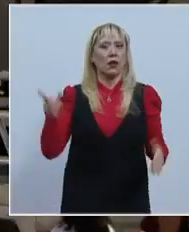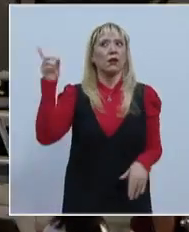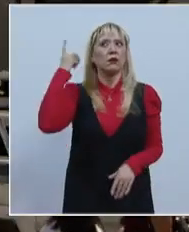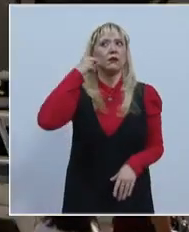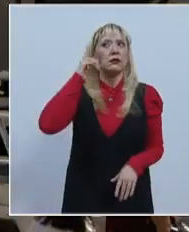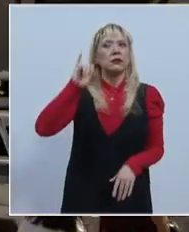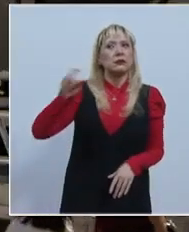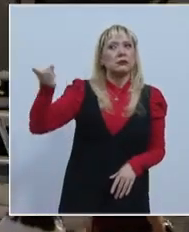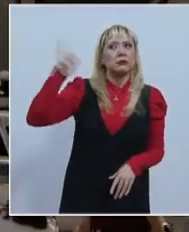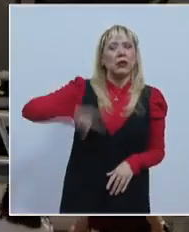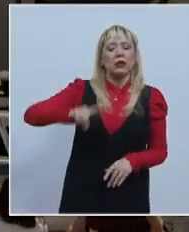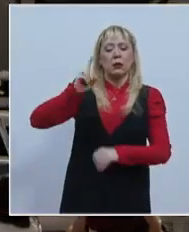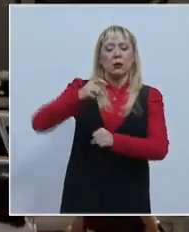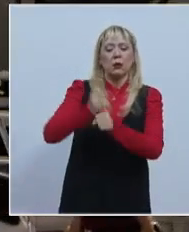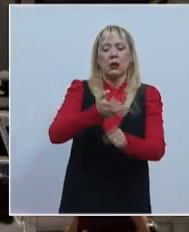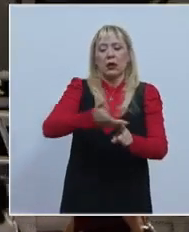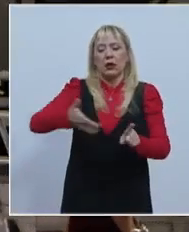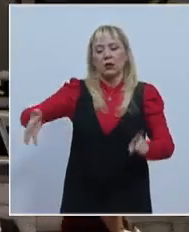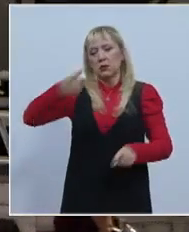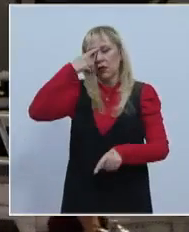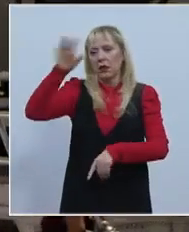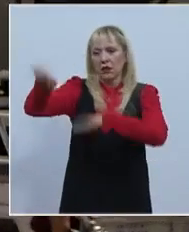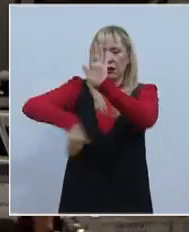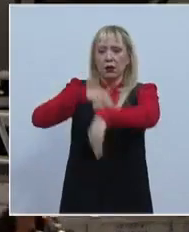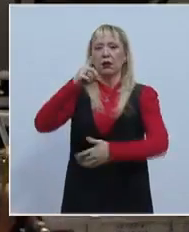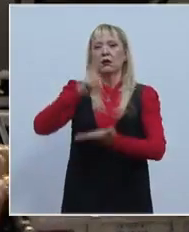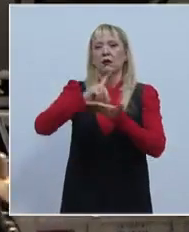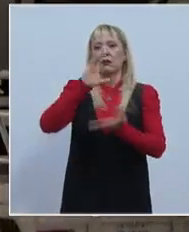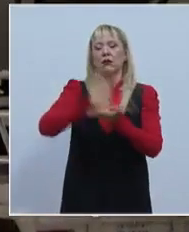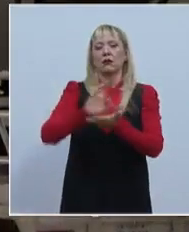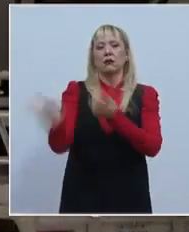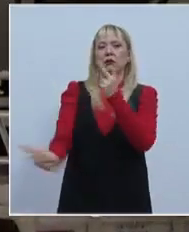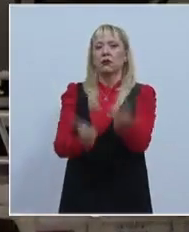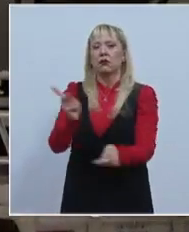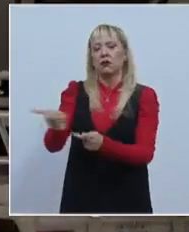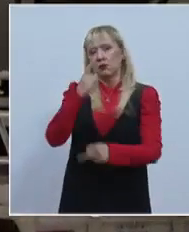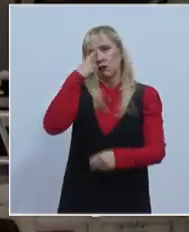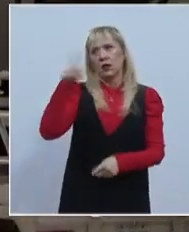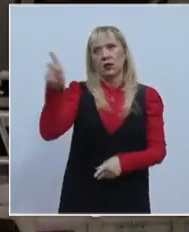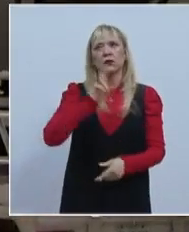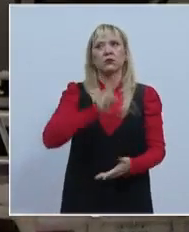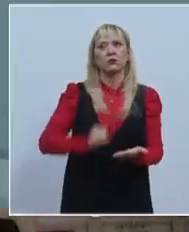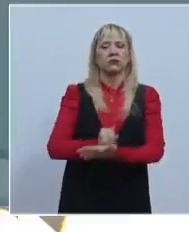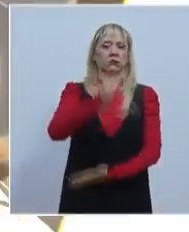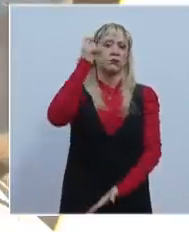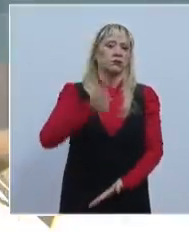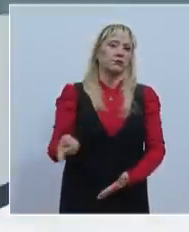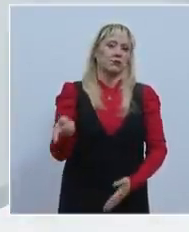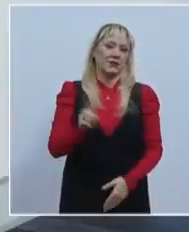consulta y legislar en los términos precisados en la resolución.